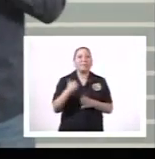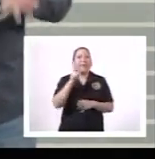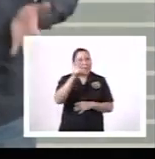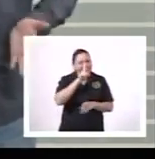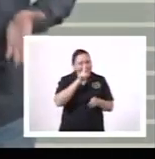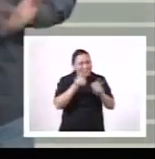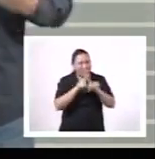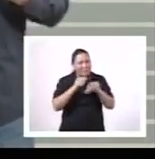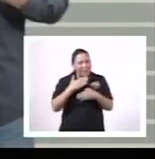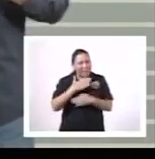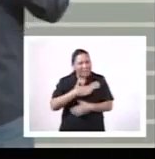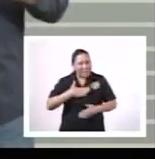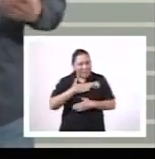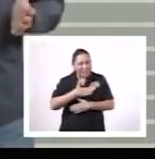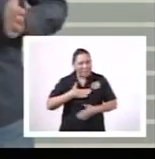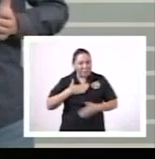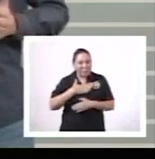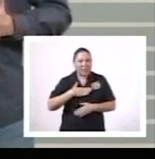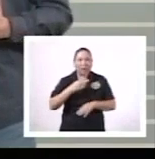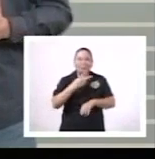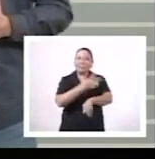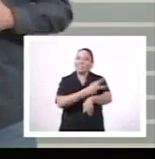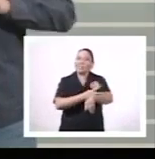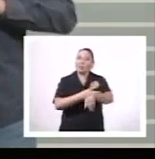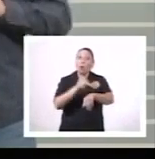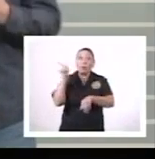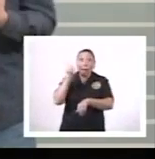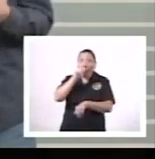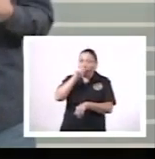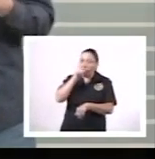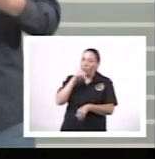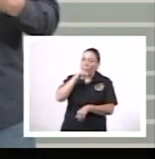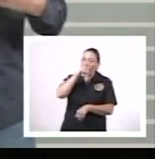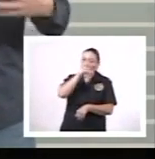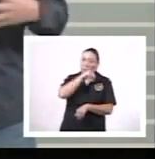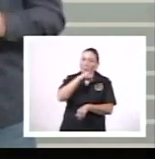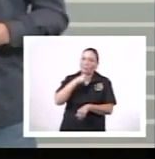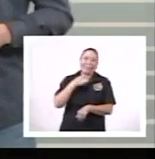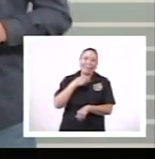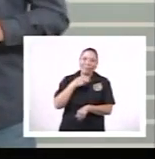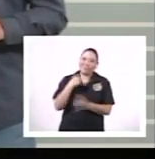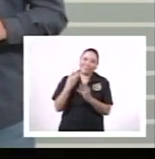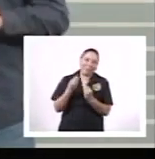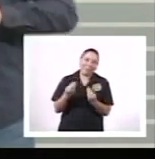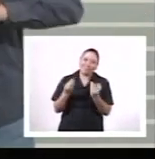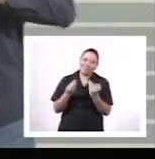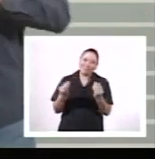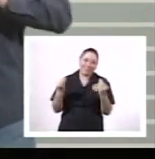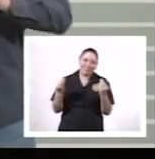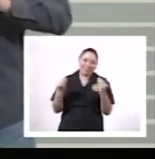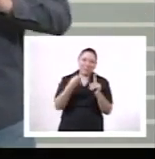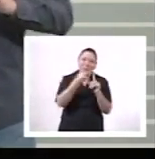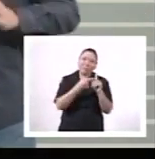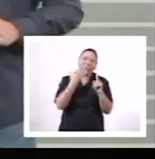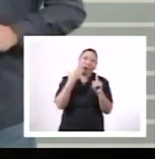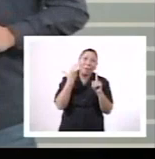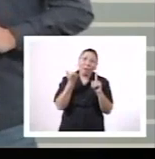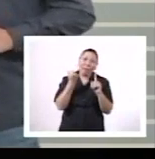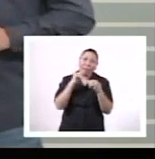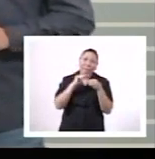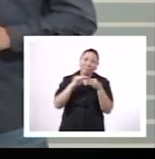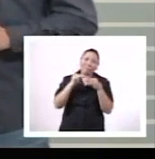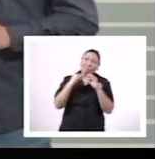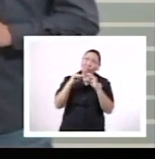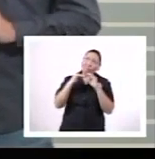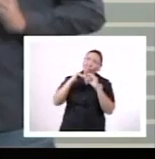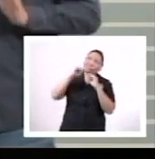lo hayan disfrutado. A mí es una historia que me gusta mucho. Me toca fibras ahí un poco fuertes, familiares, pero me